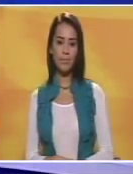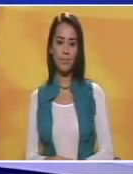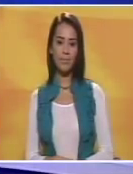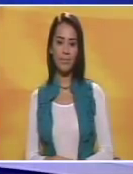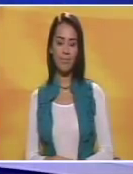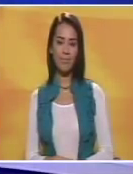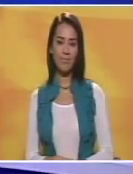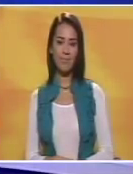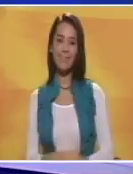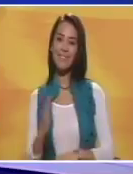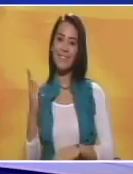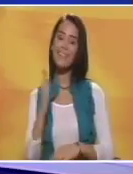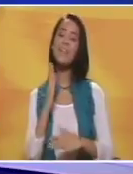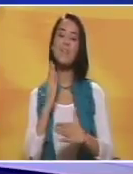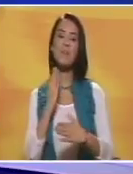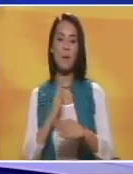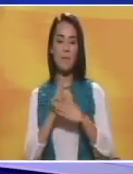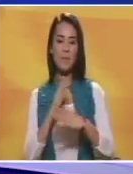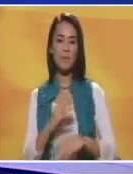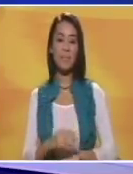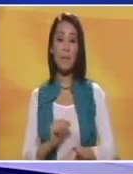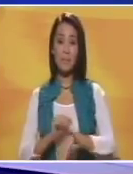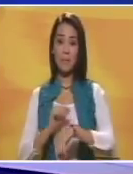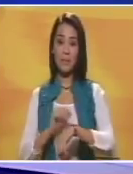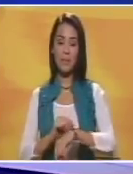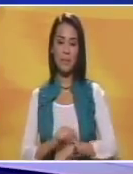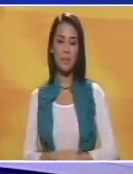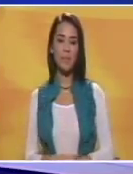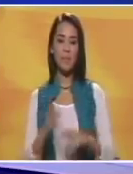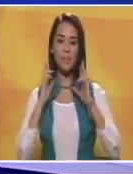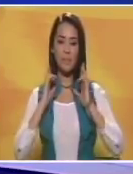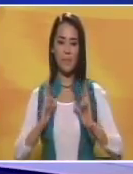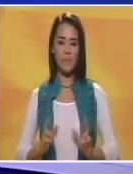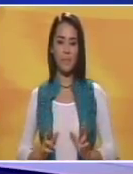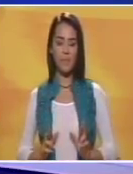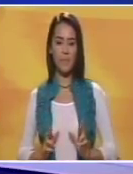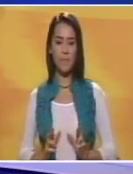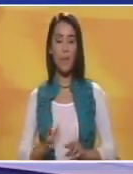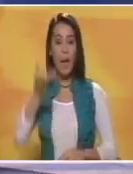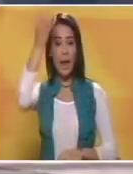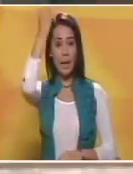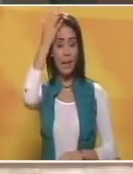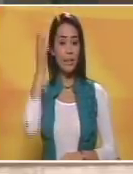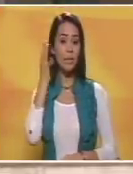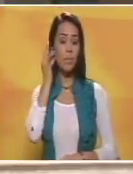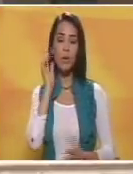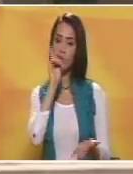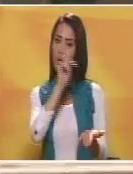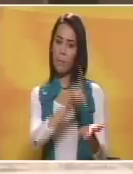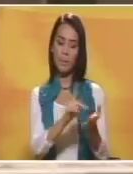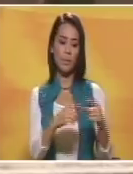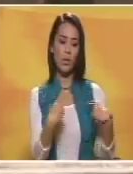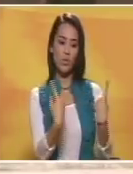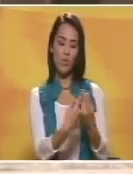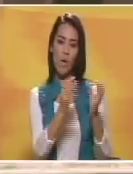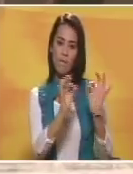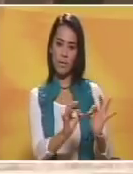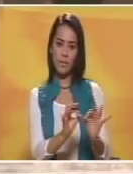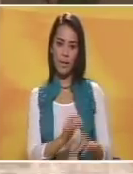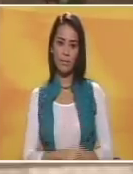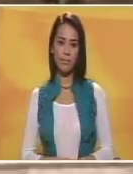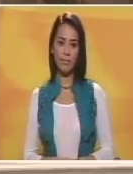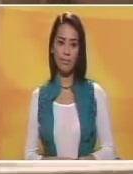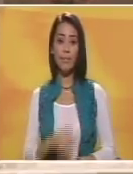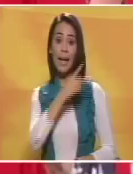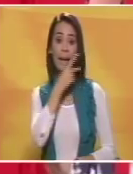Amigos, momento de hacer una nueva pausa. En minutos. De reposo. Reina Isabel II no asistirá a un acto oficial. Los detalles